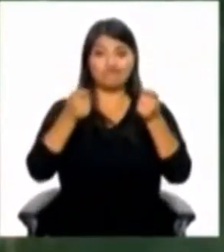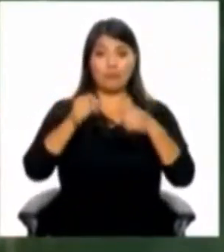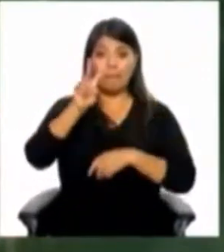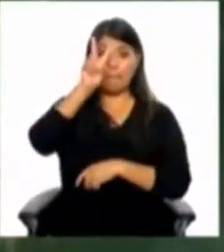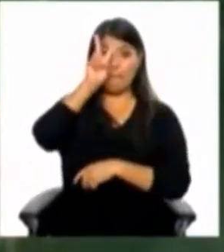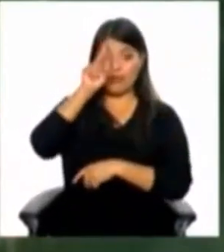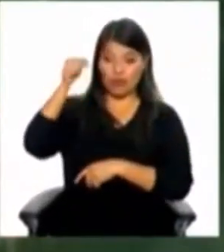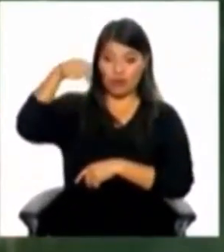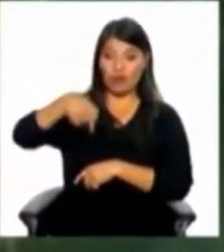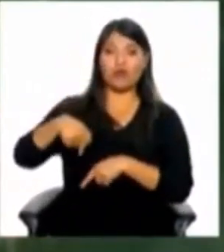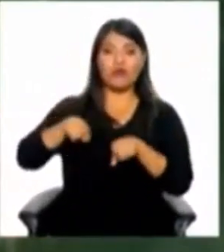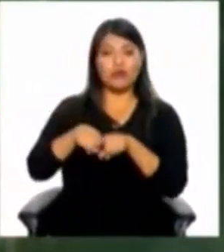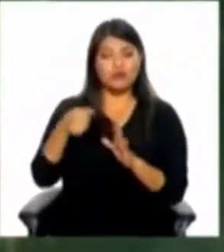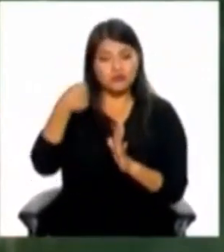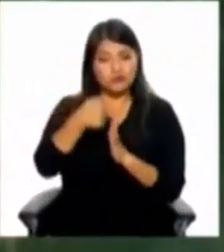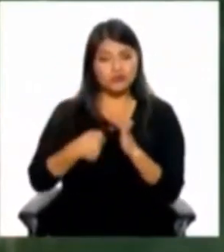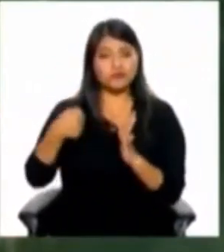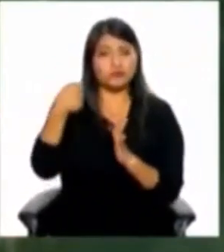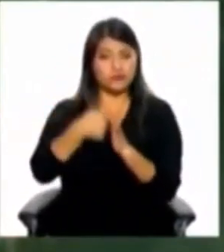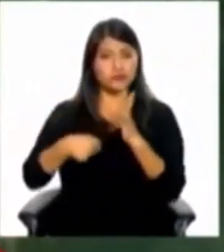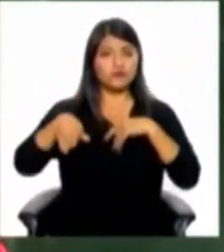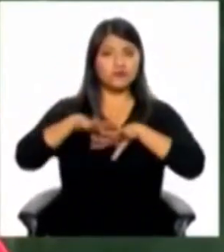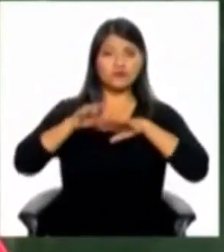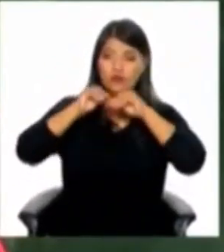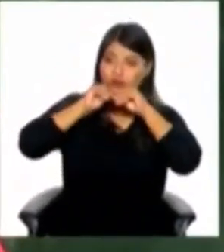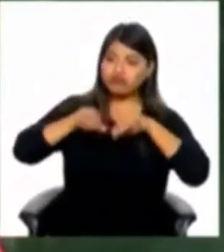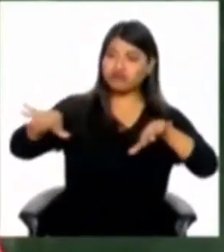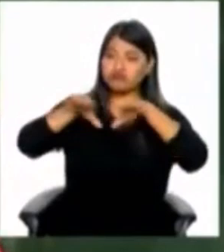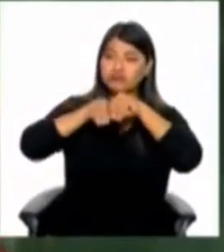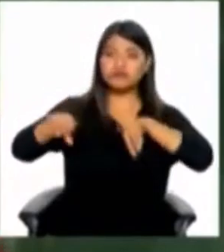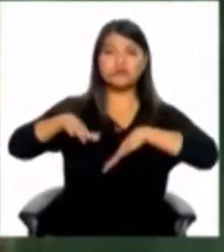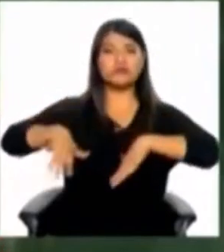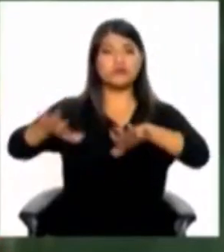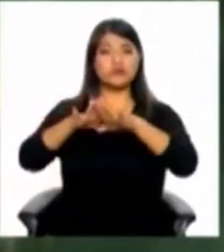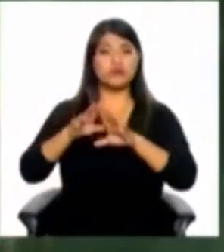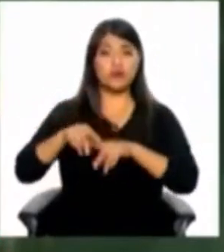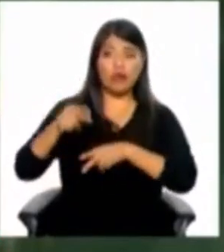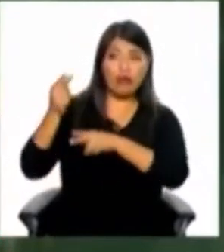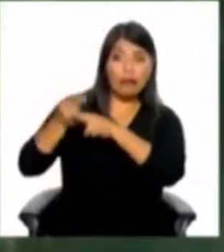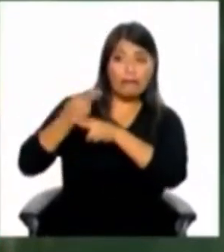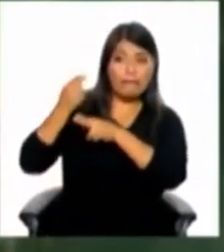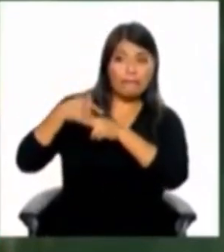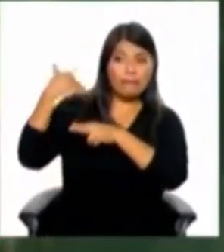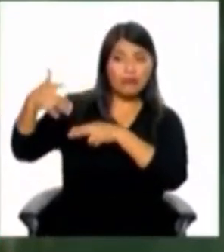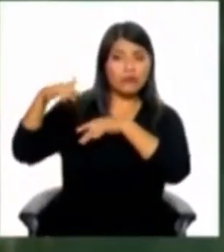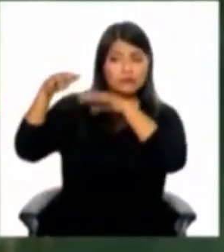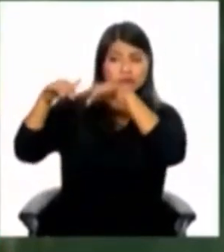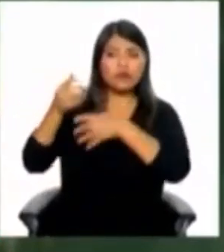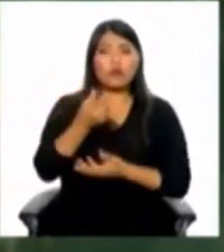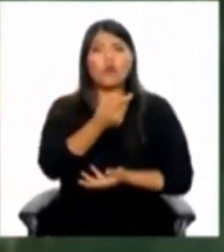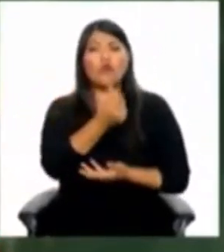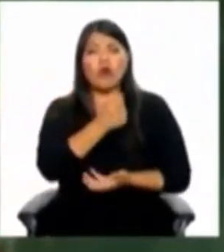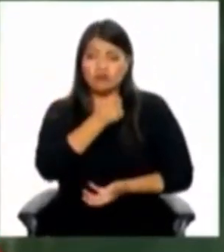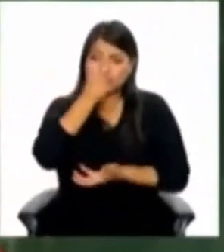país ha emprendido una gran campaña de acción frente al Niño global, con una inversión